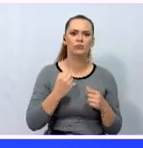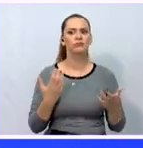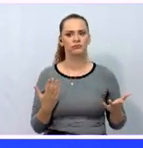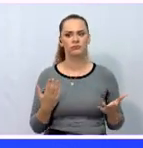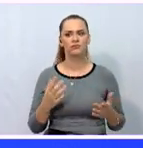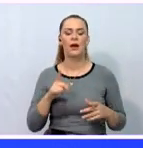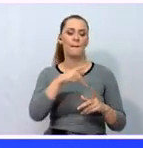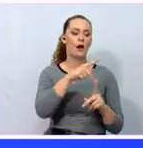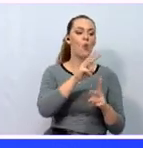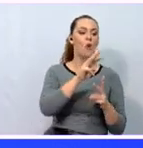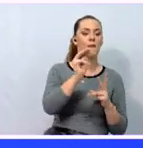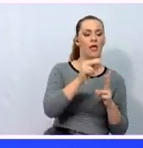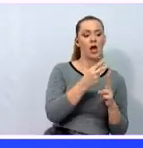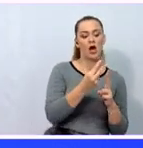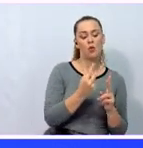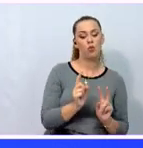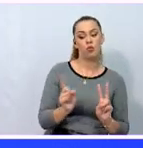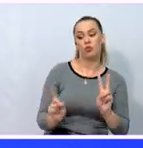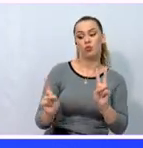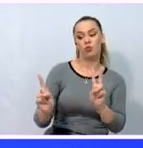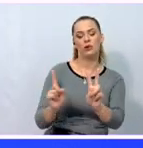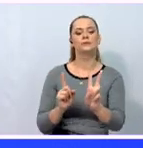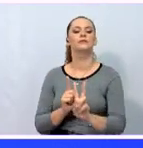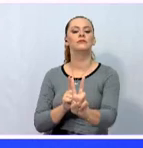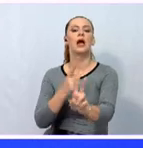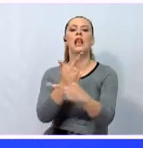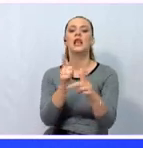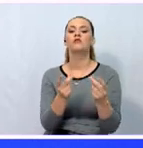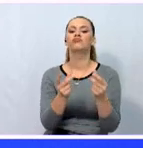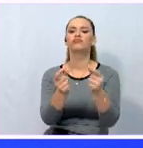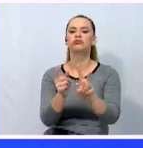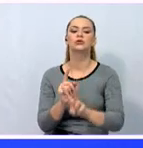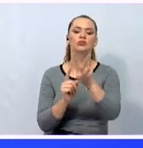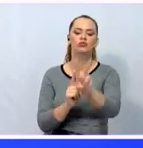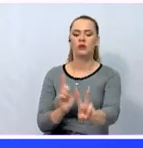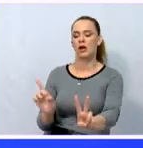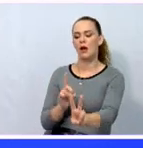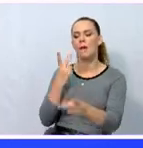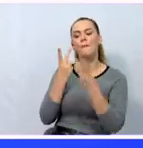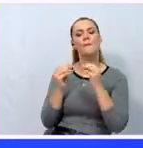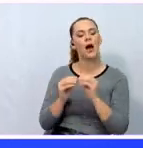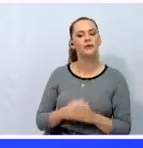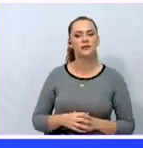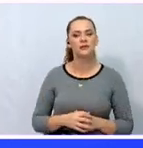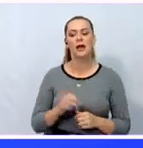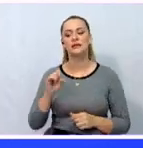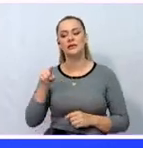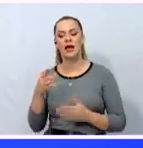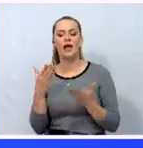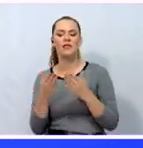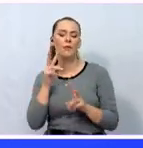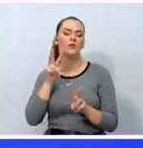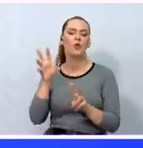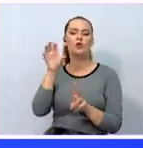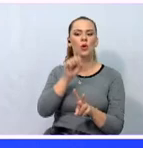después claro aparecían para él y guarden madrigal de toda esa disputa de esa lucha jugando libre veloces picantes y siendo más vistosos sinker tal vez pasa